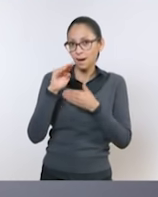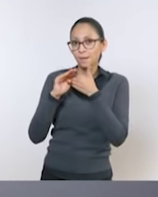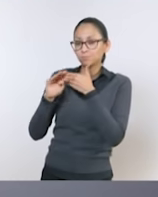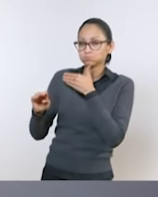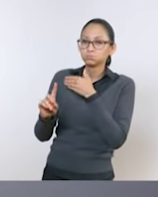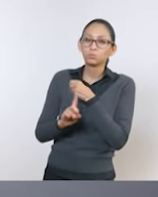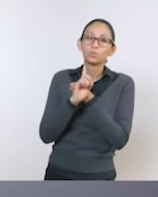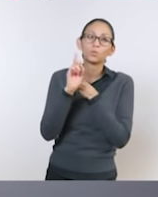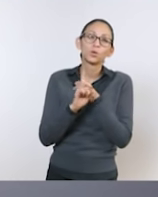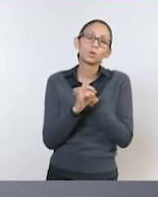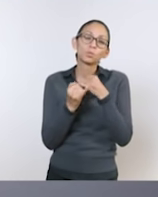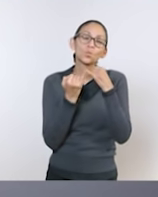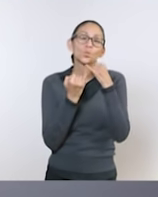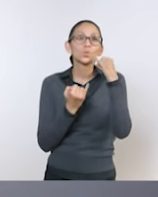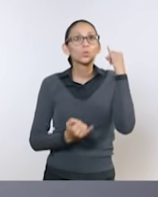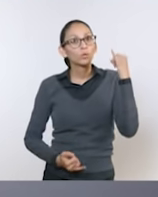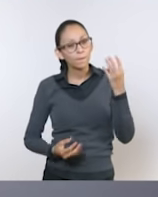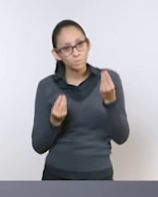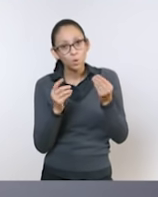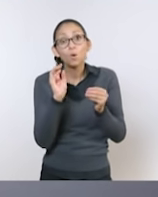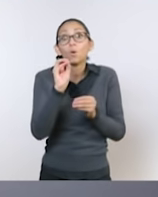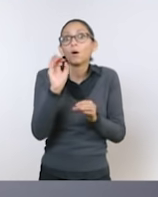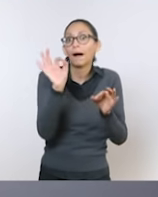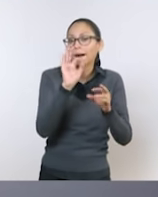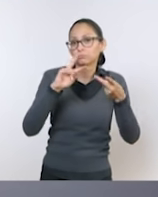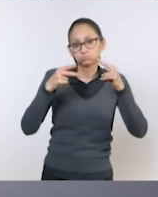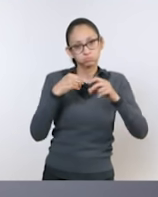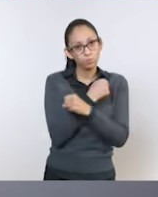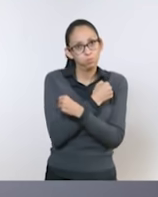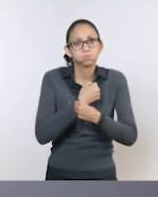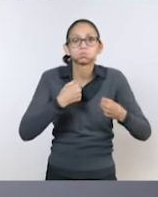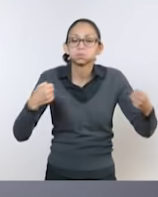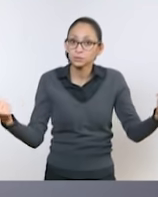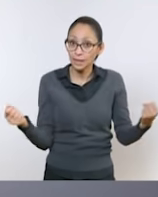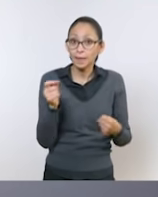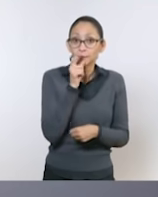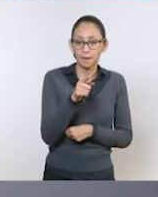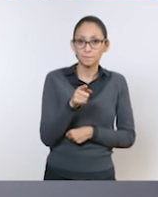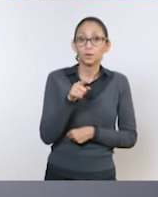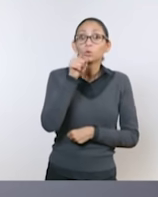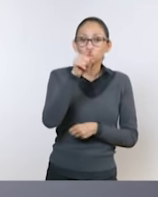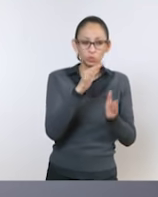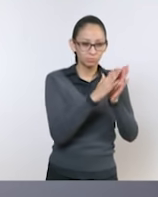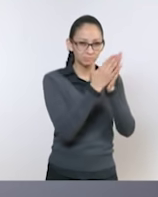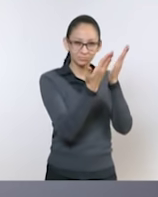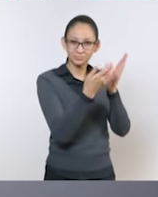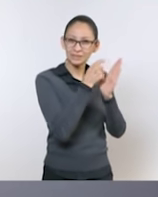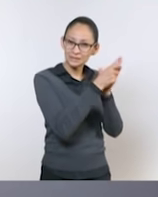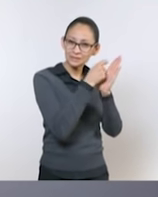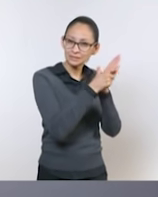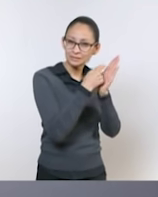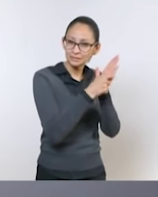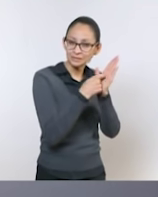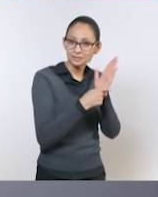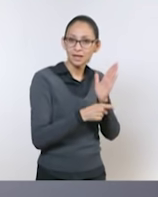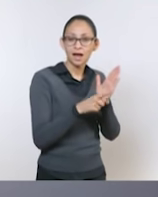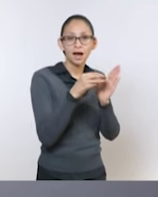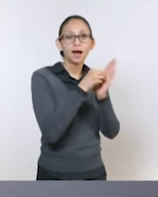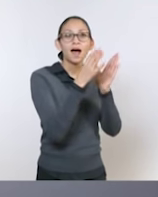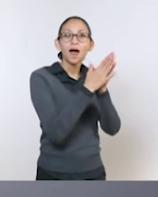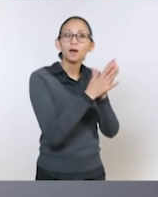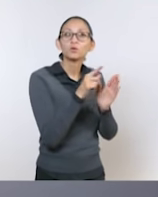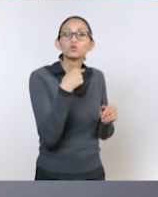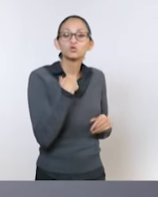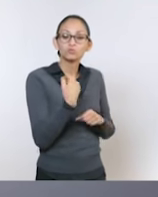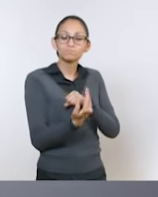sana para prevenir problemas como la desnutrición o la obesidad. Y anota en tu diario todo lo que haces en